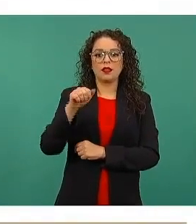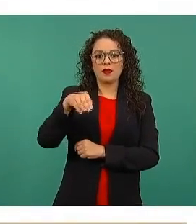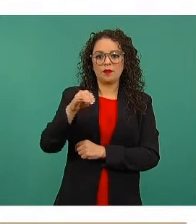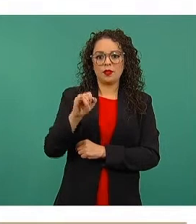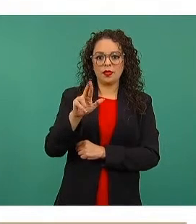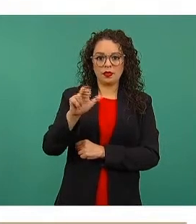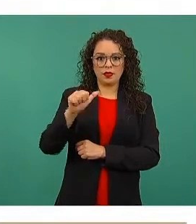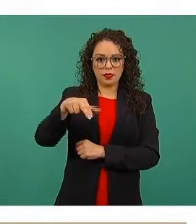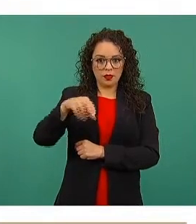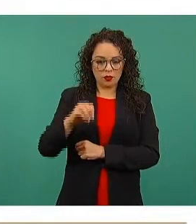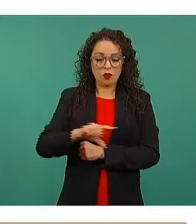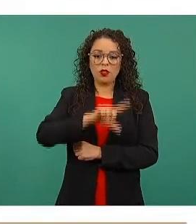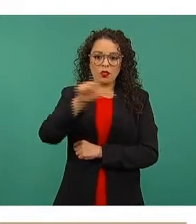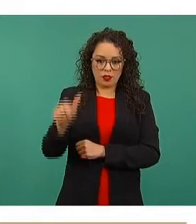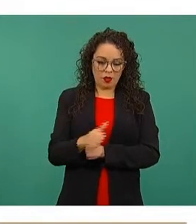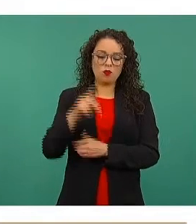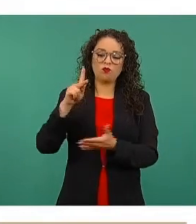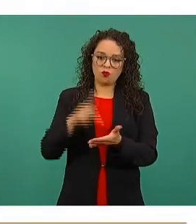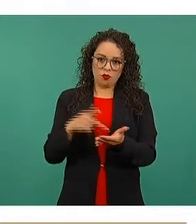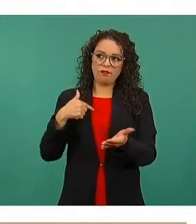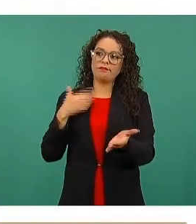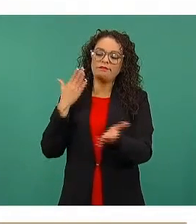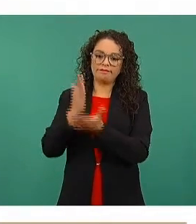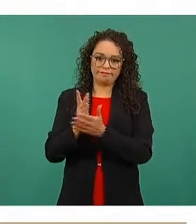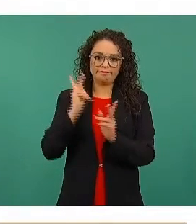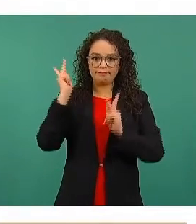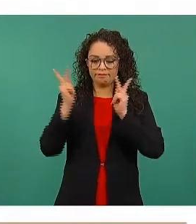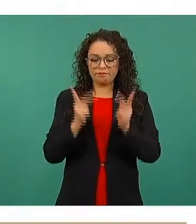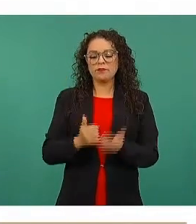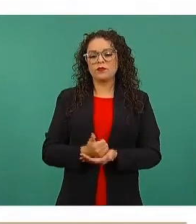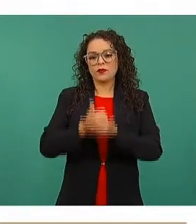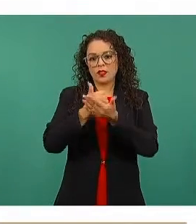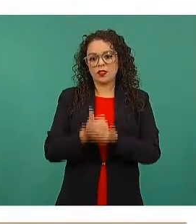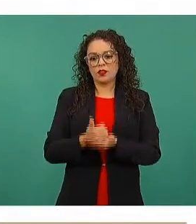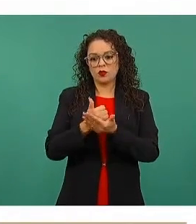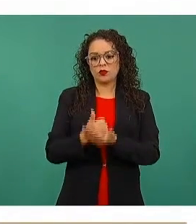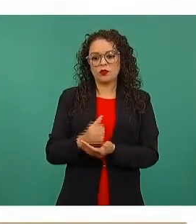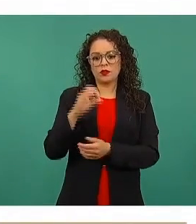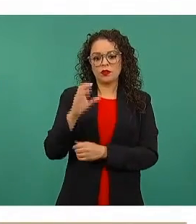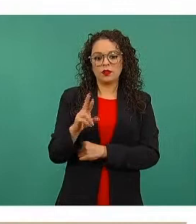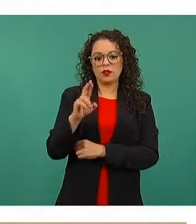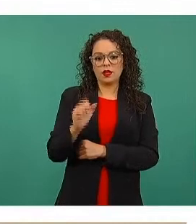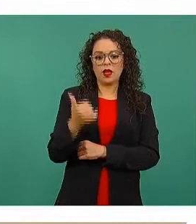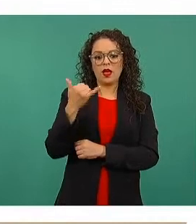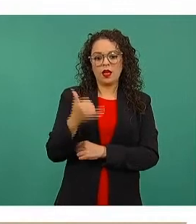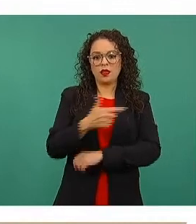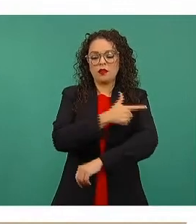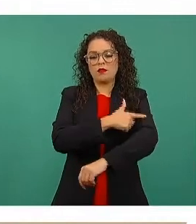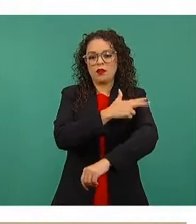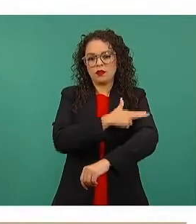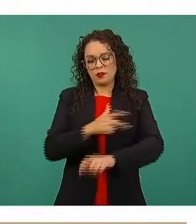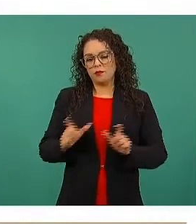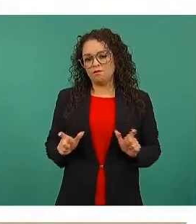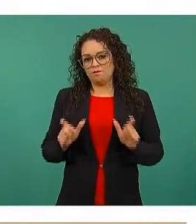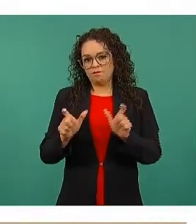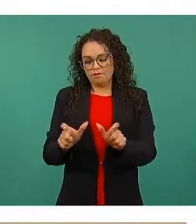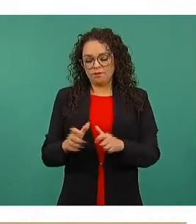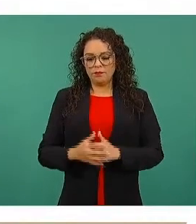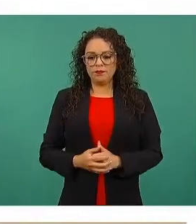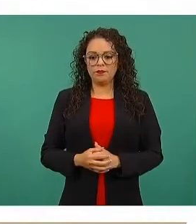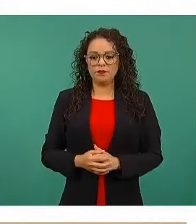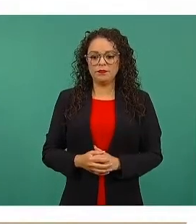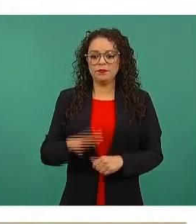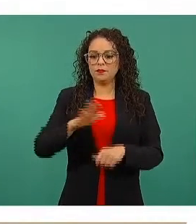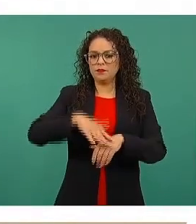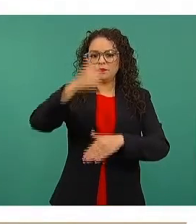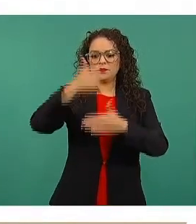que también estaremos visitando de nueva cuenta con el apoyo de la CRE, ASEA y la Guardia Nacional. La gasolina